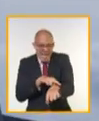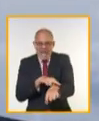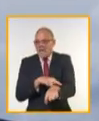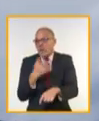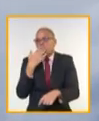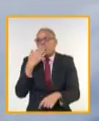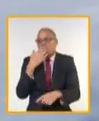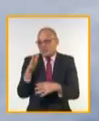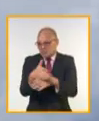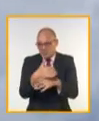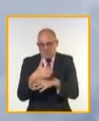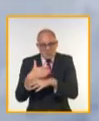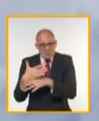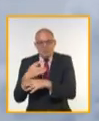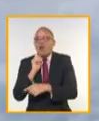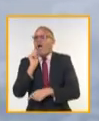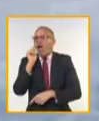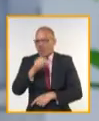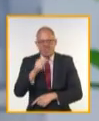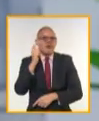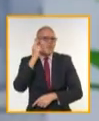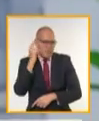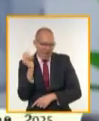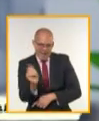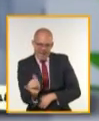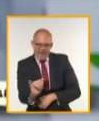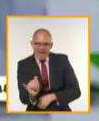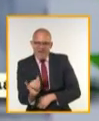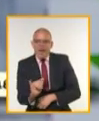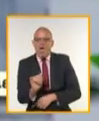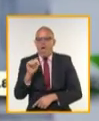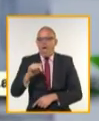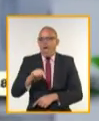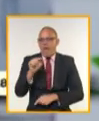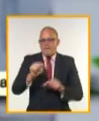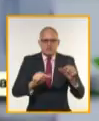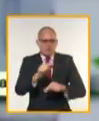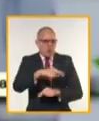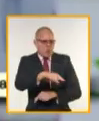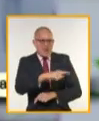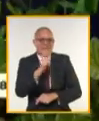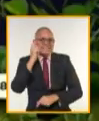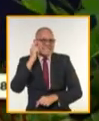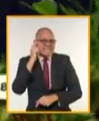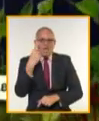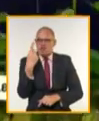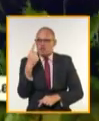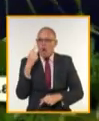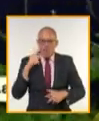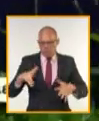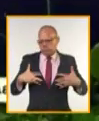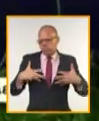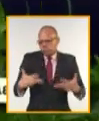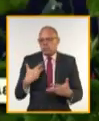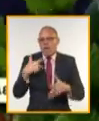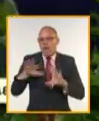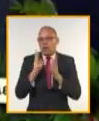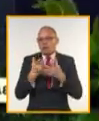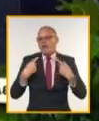profundo internacionalismo y amor por la libertad, muchos chinos se integraron de manera espontánea y valerosa a las gestas